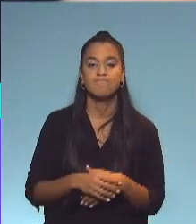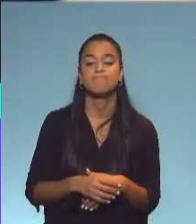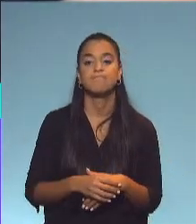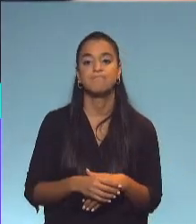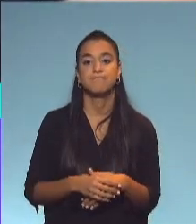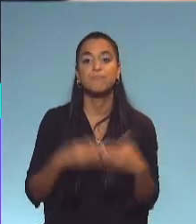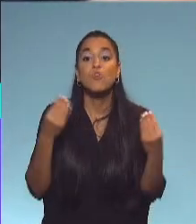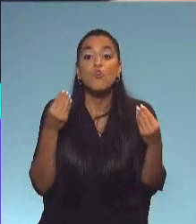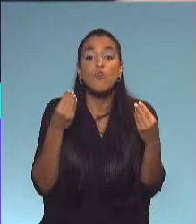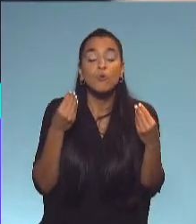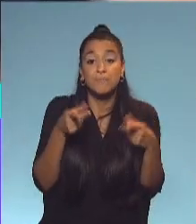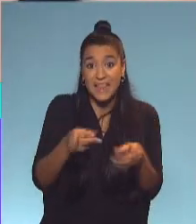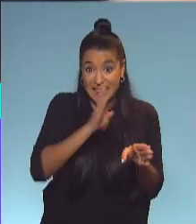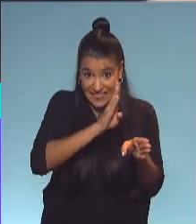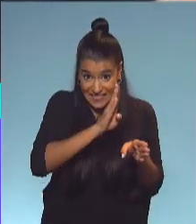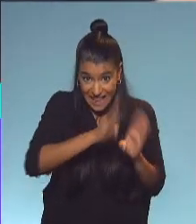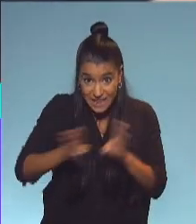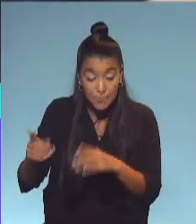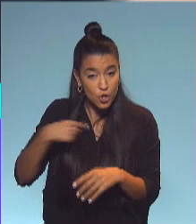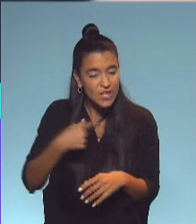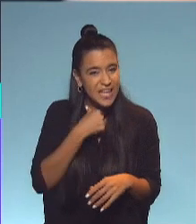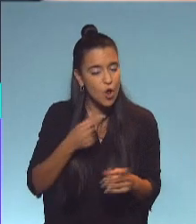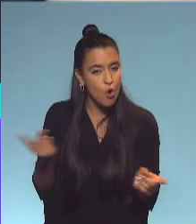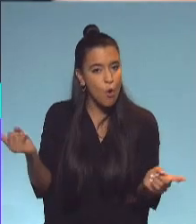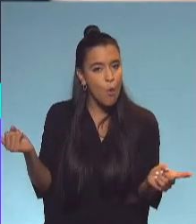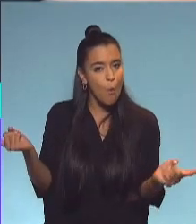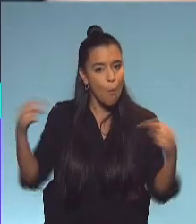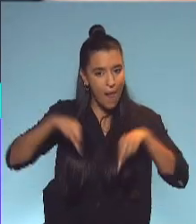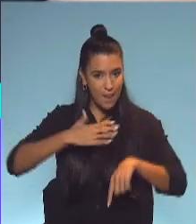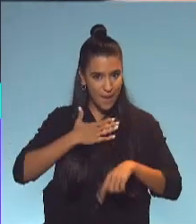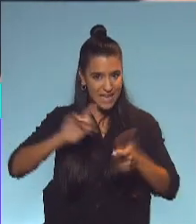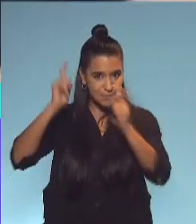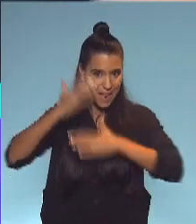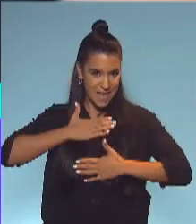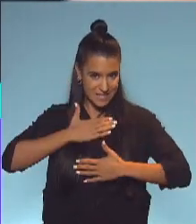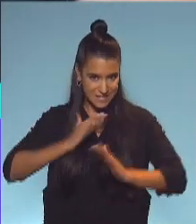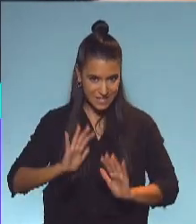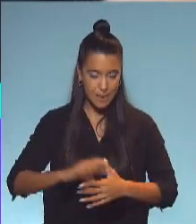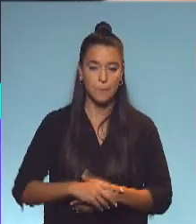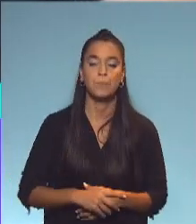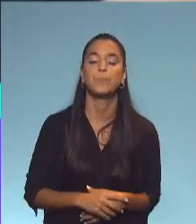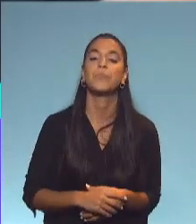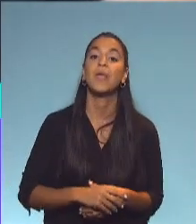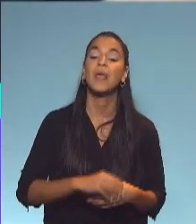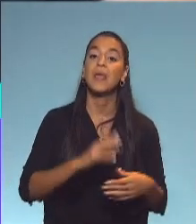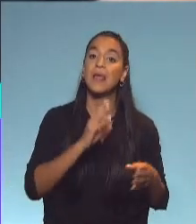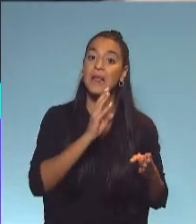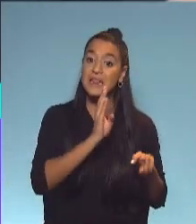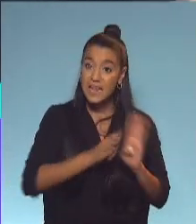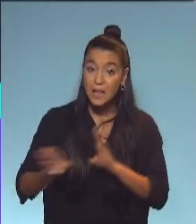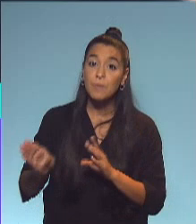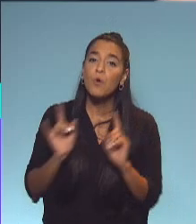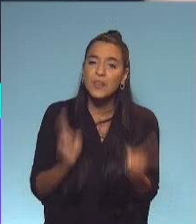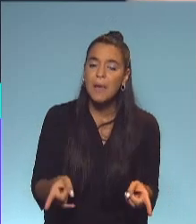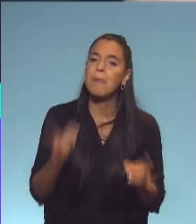Luego, como tratamiento, yo quiero volver a mi experiencia. Como tratamiento, porque también